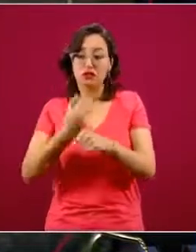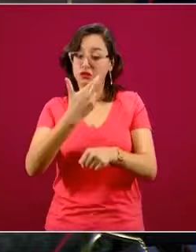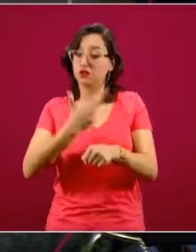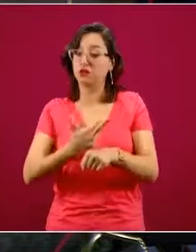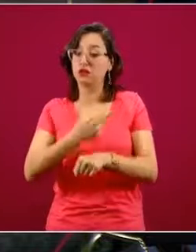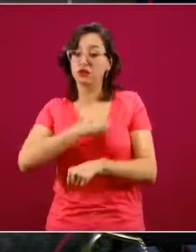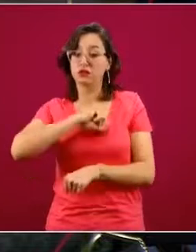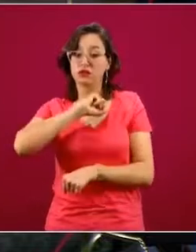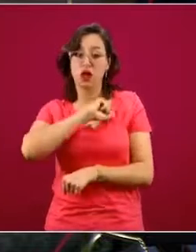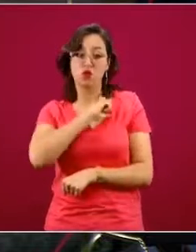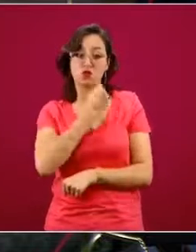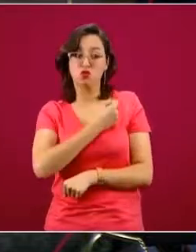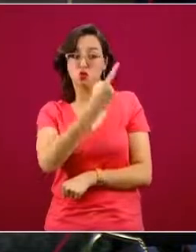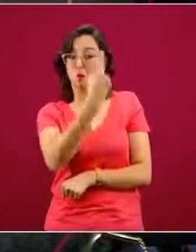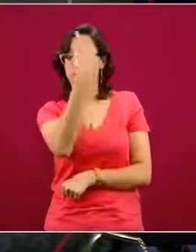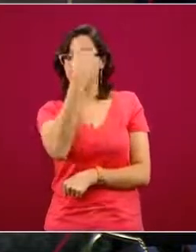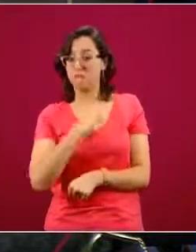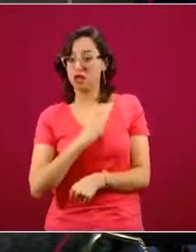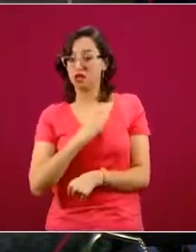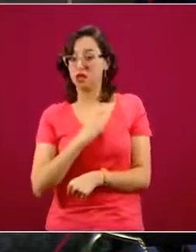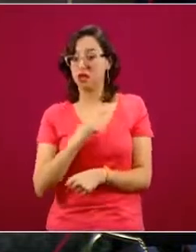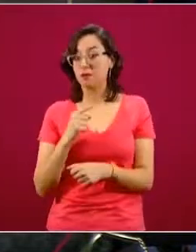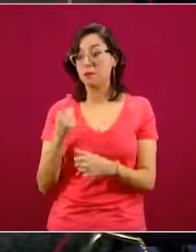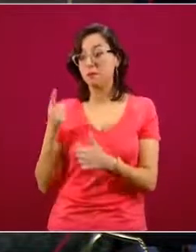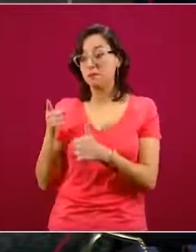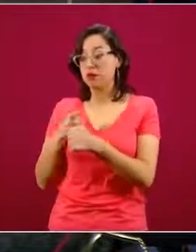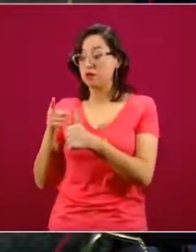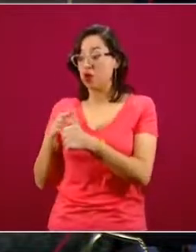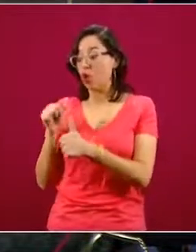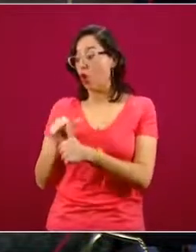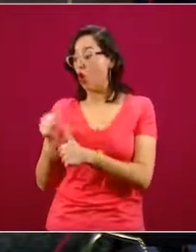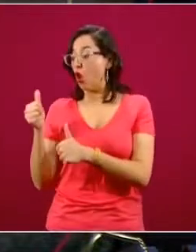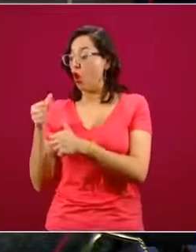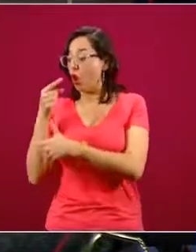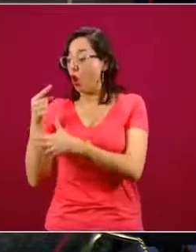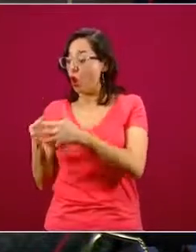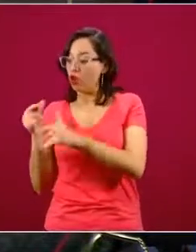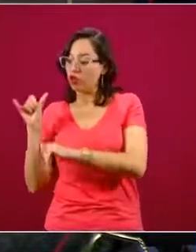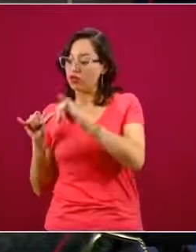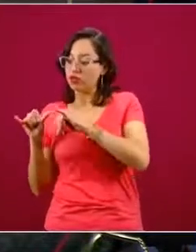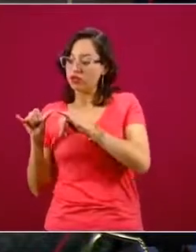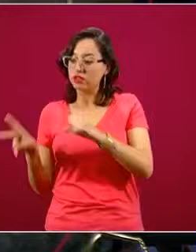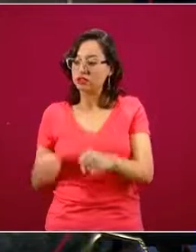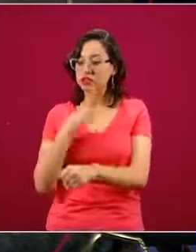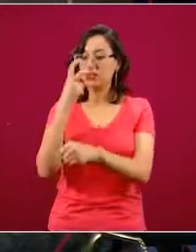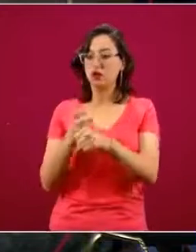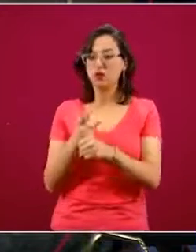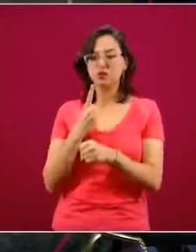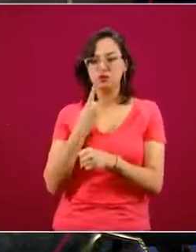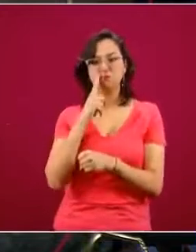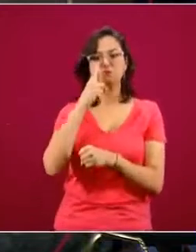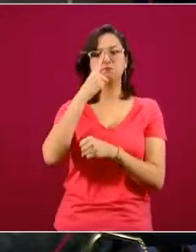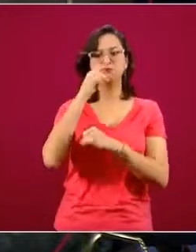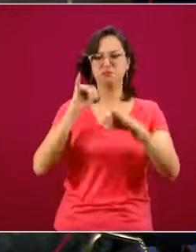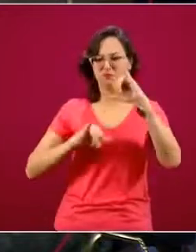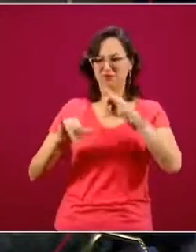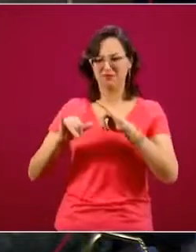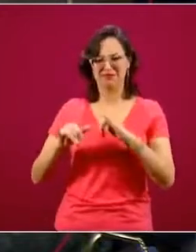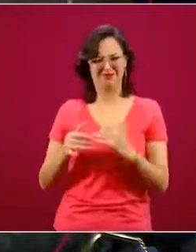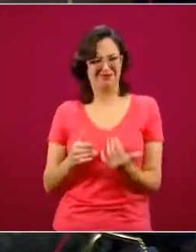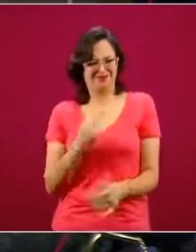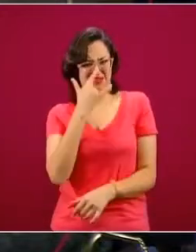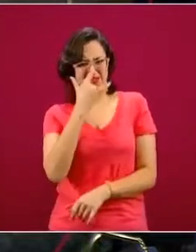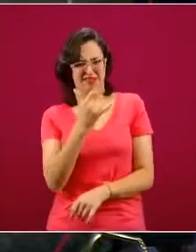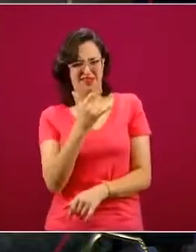Salud. La pregunta es si se va a revisar la actuación de estos hospitales